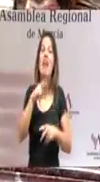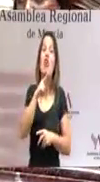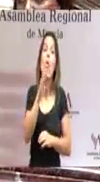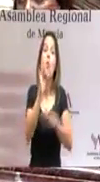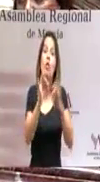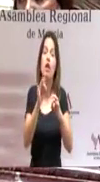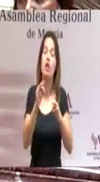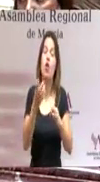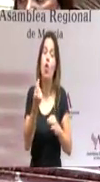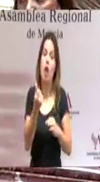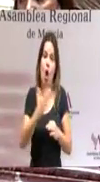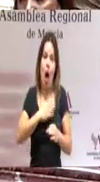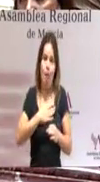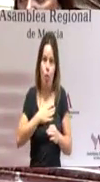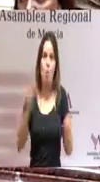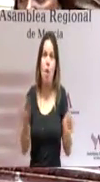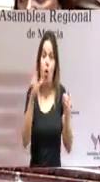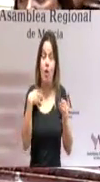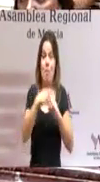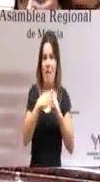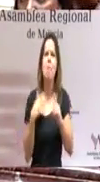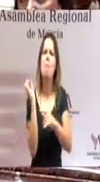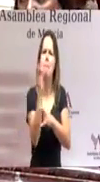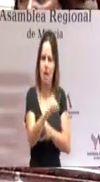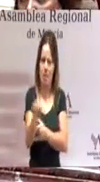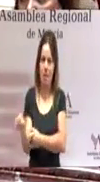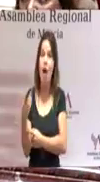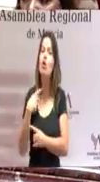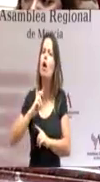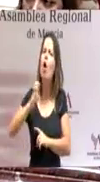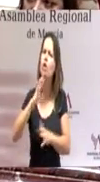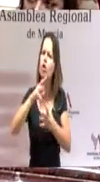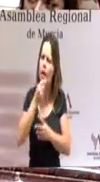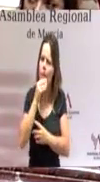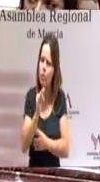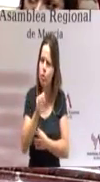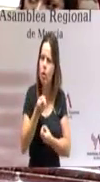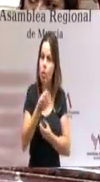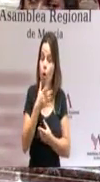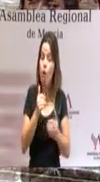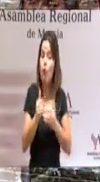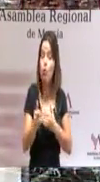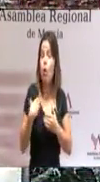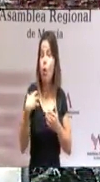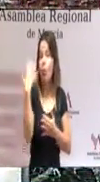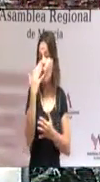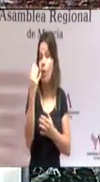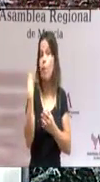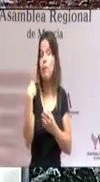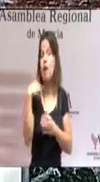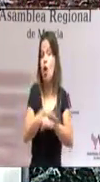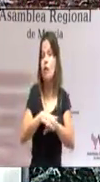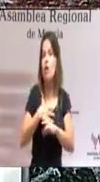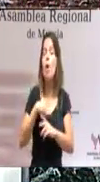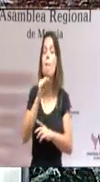2% de nuestro poder adquisitivo, por encima de la media. Y le digo otra buena noticia. Las previsiones de este Gobierno es recuperar nuestro